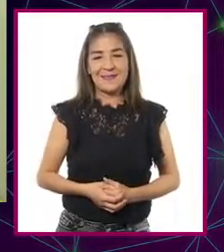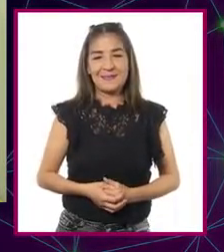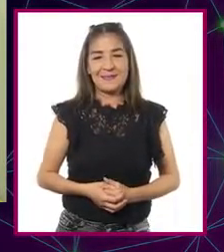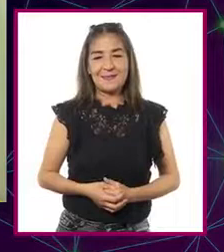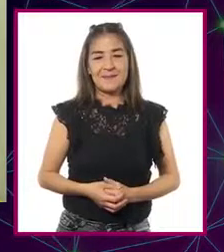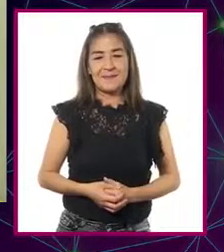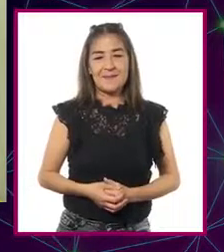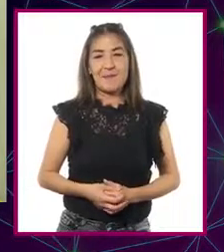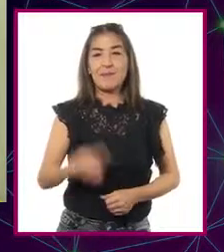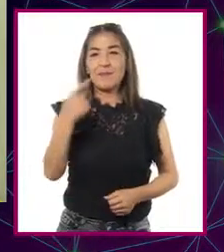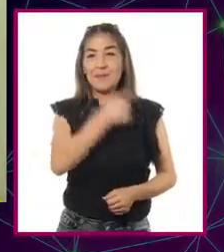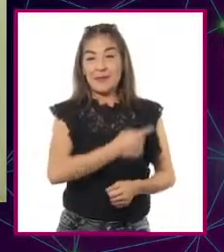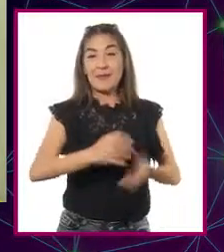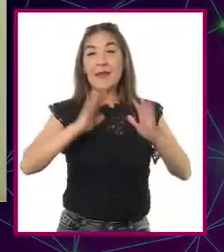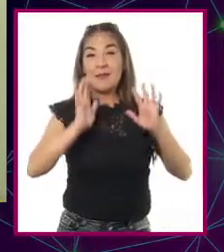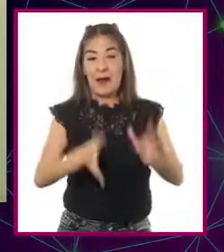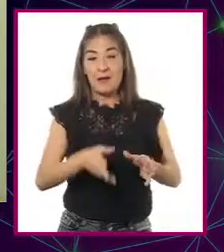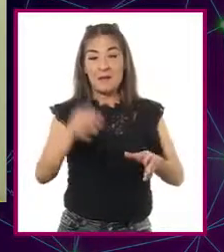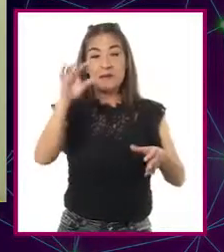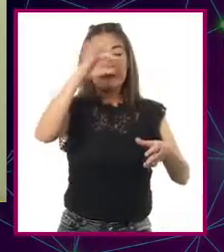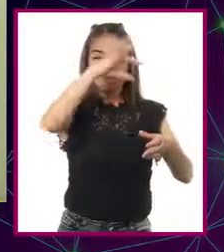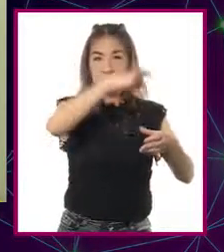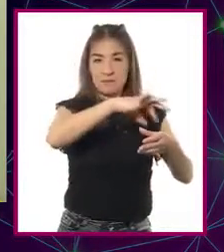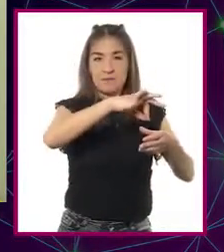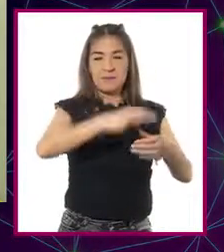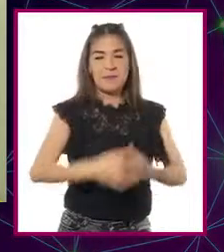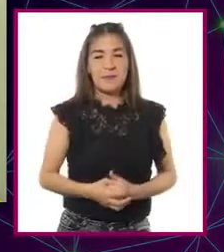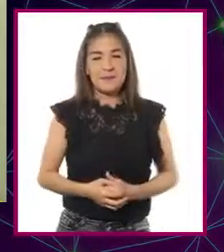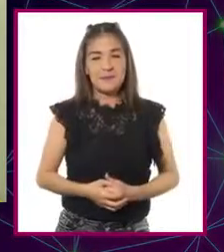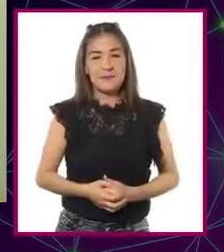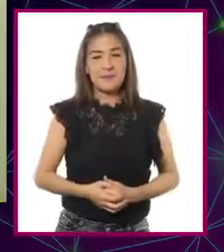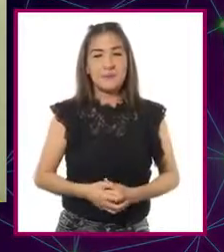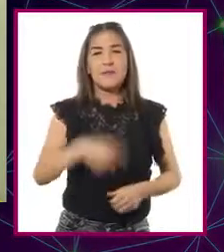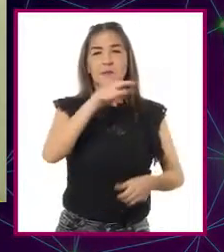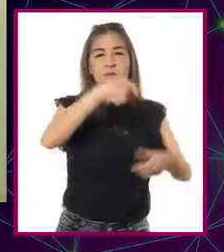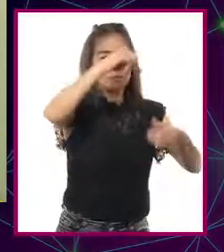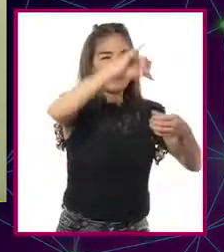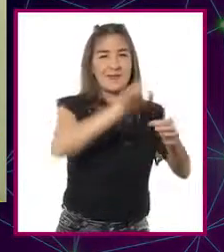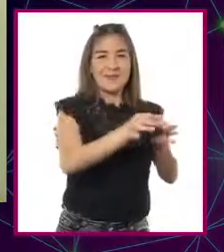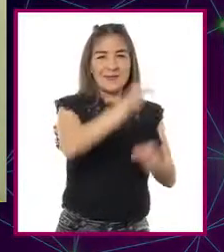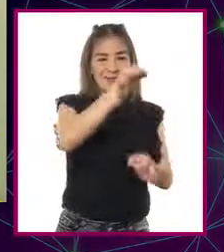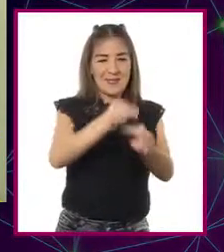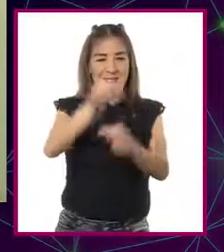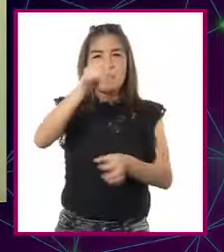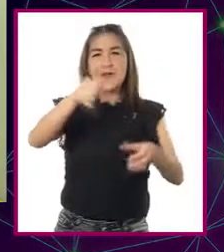Ya que tenemos eso, lo colocamos en un tubo de ensayo